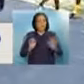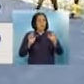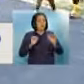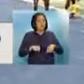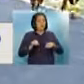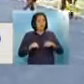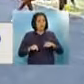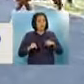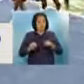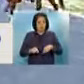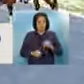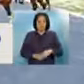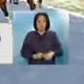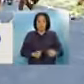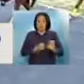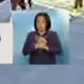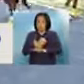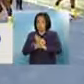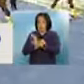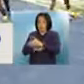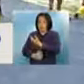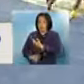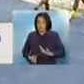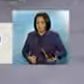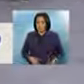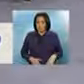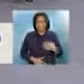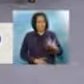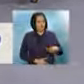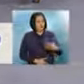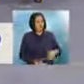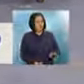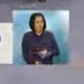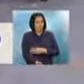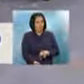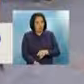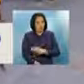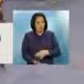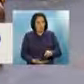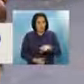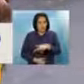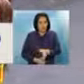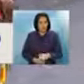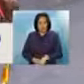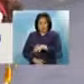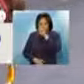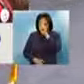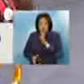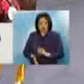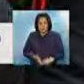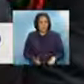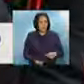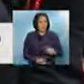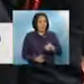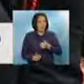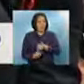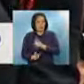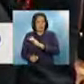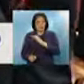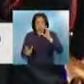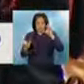escolta del presidente, que puso tremenda música peruana, que animó a congresistas, ministros y al propio